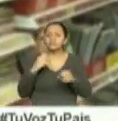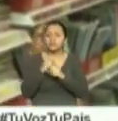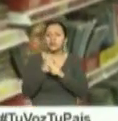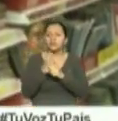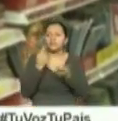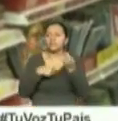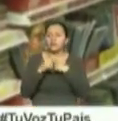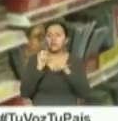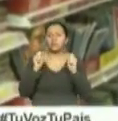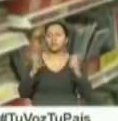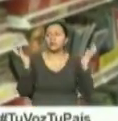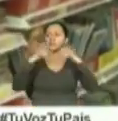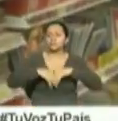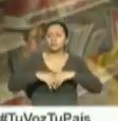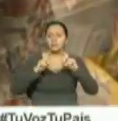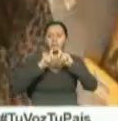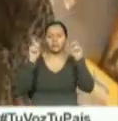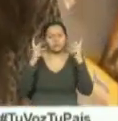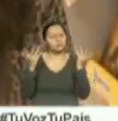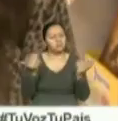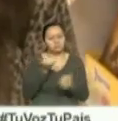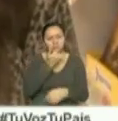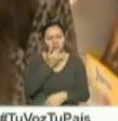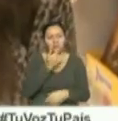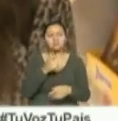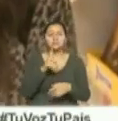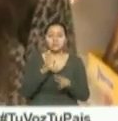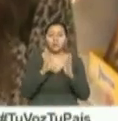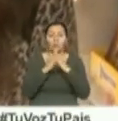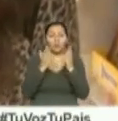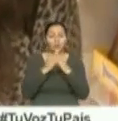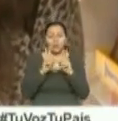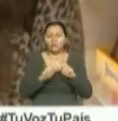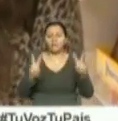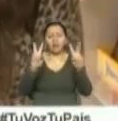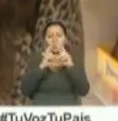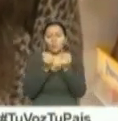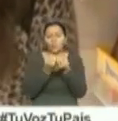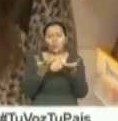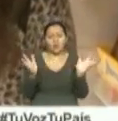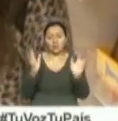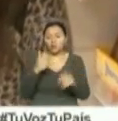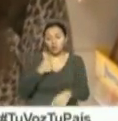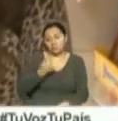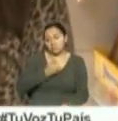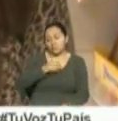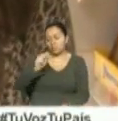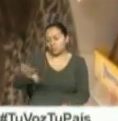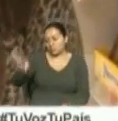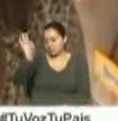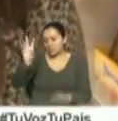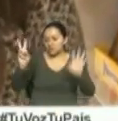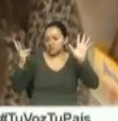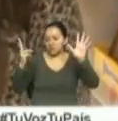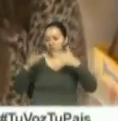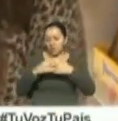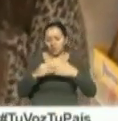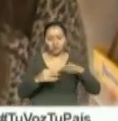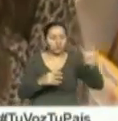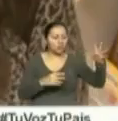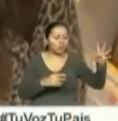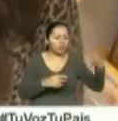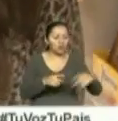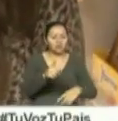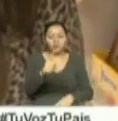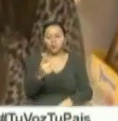vender y pueden hasta quebrar las personas. Sí hay cuadernos de todo precio, entonces está para escoger porque hay cuadernos de $7, de $4 y unos